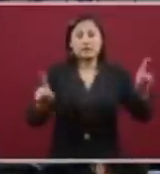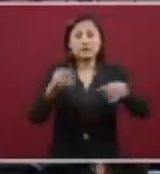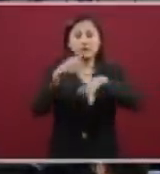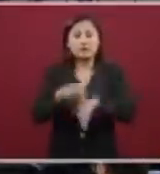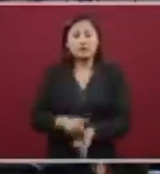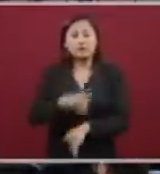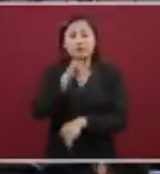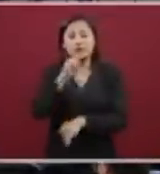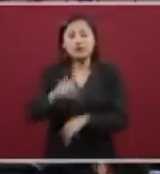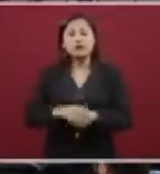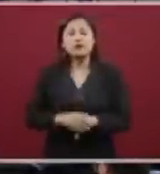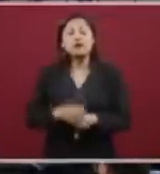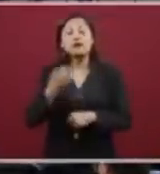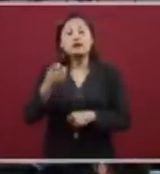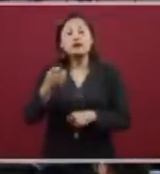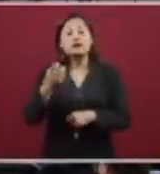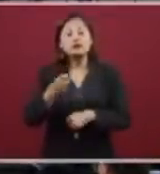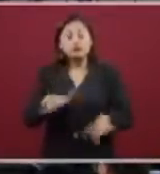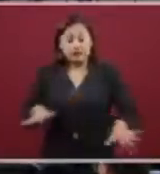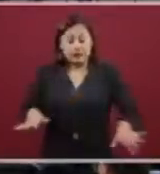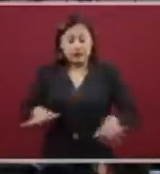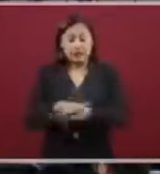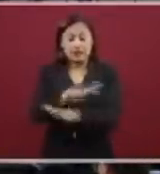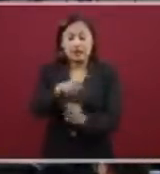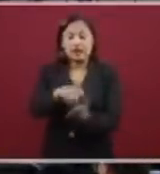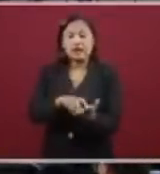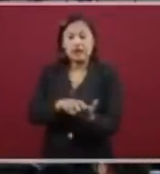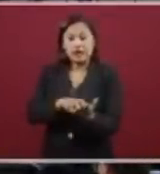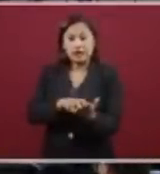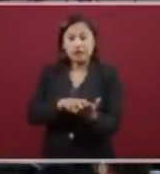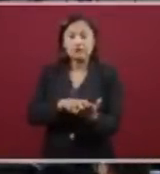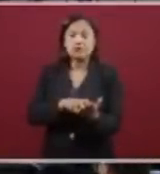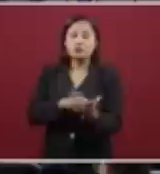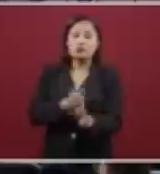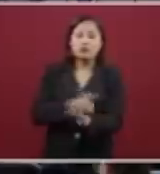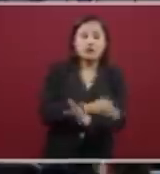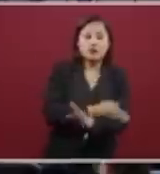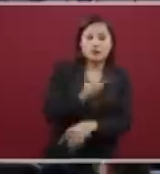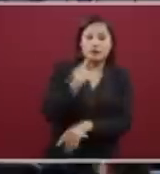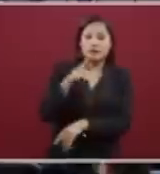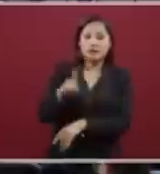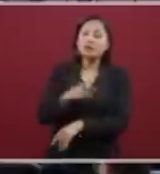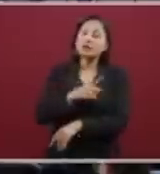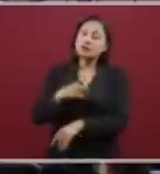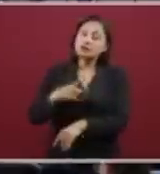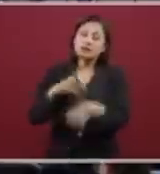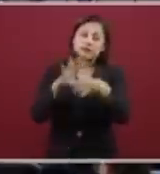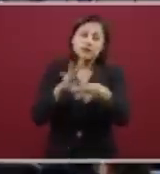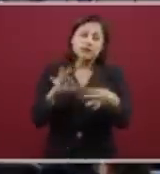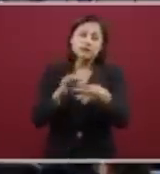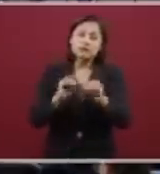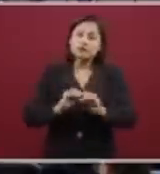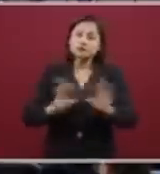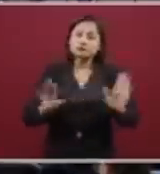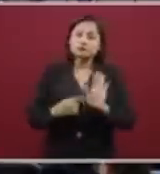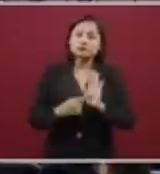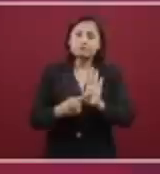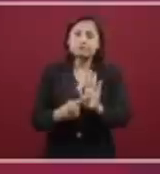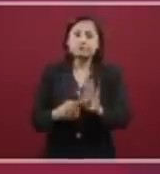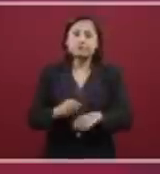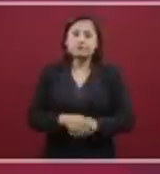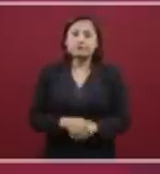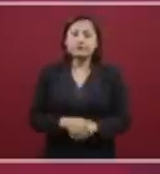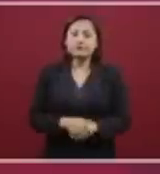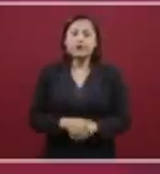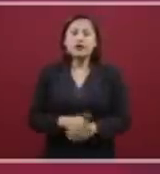modificación previa manda debe ser aclarada por otro lado el consorcio